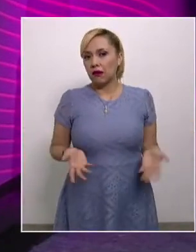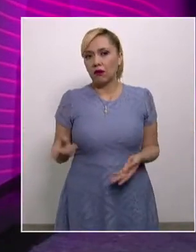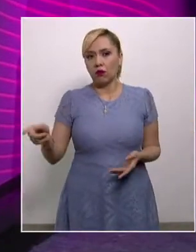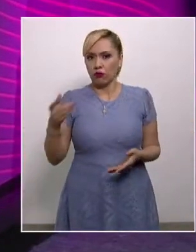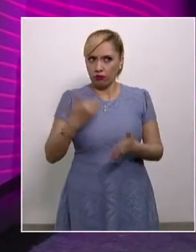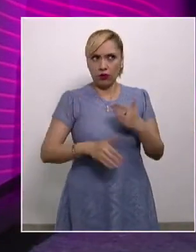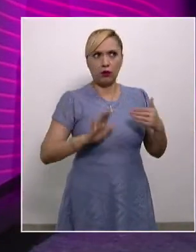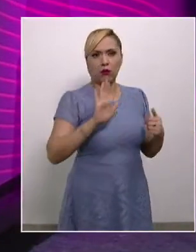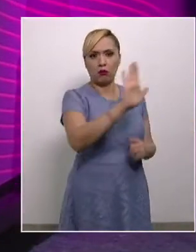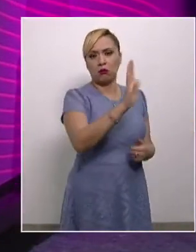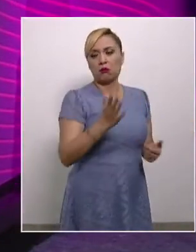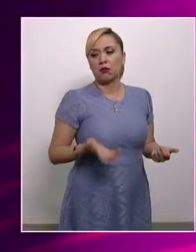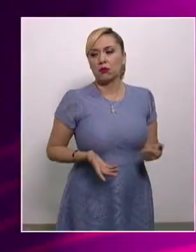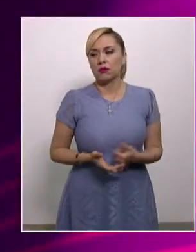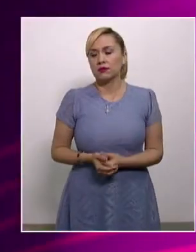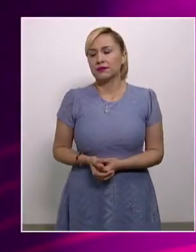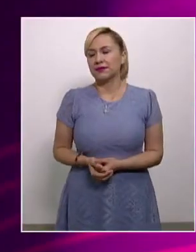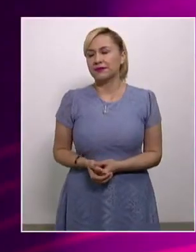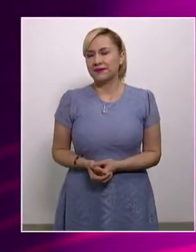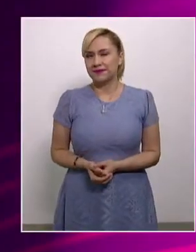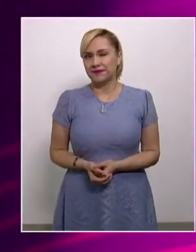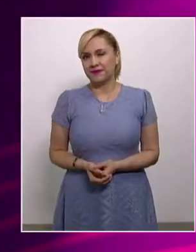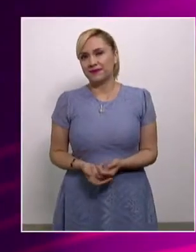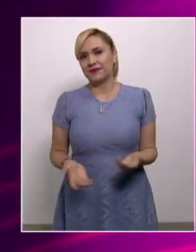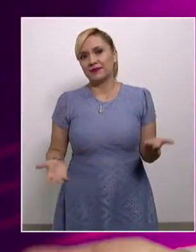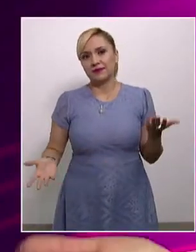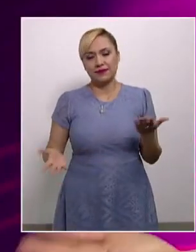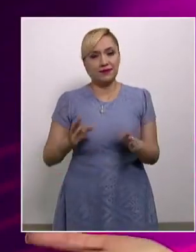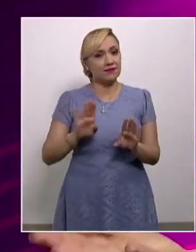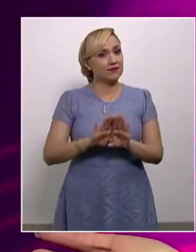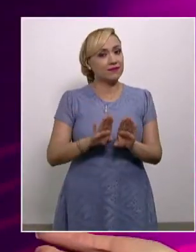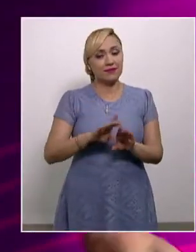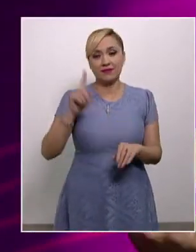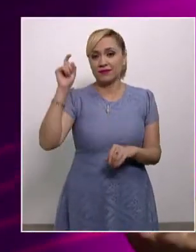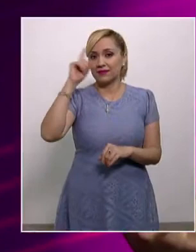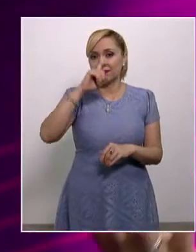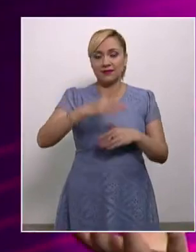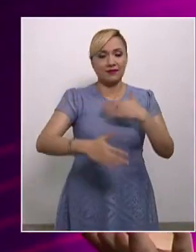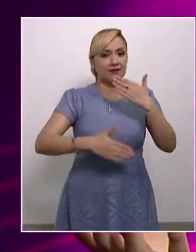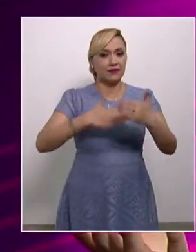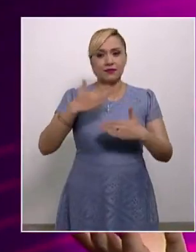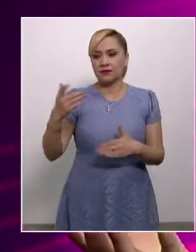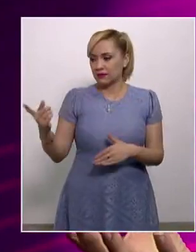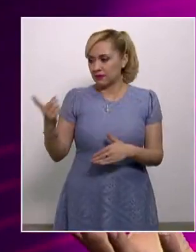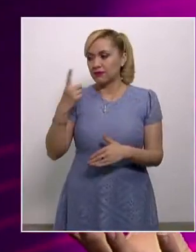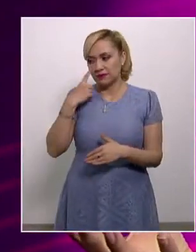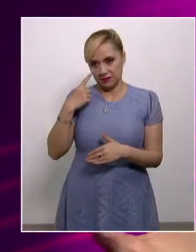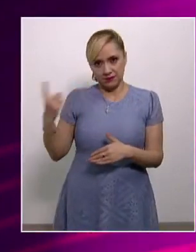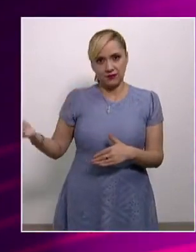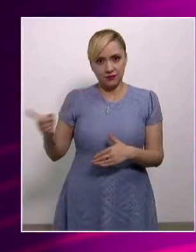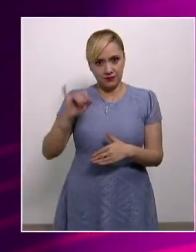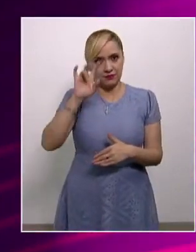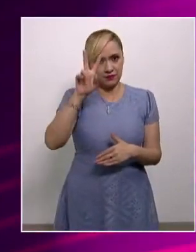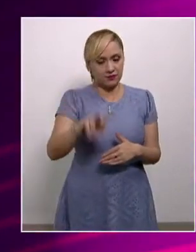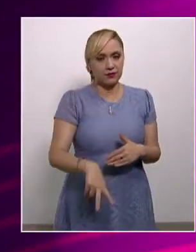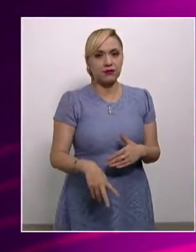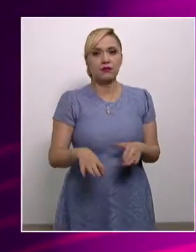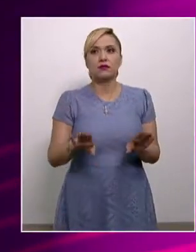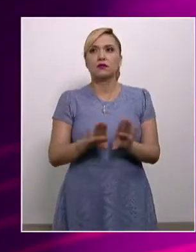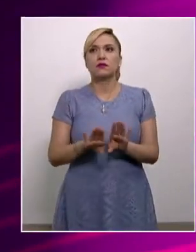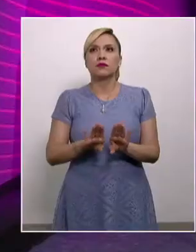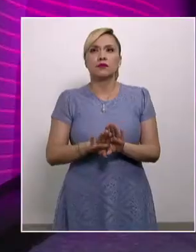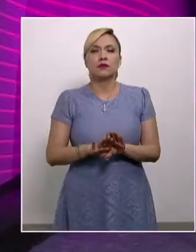un alto. Pero son situaciones que van más allá, que escalan y que a lo mejor Diego no me va a dejar mentir, que también tiene mucho que ver en la